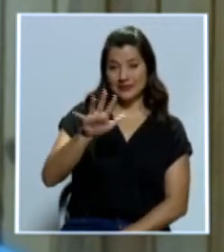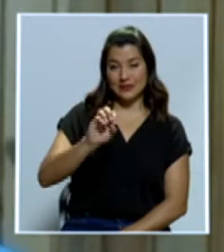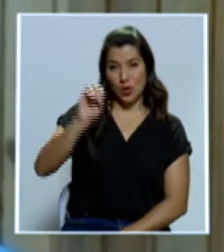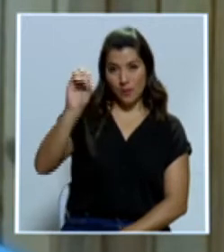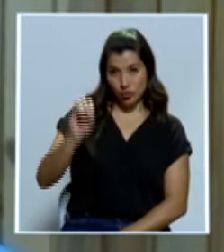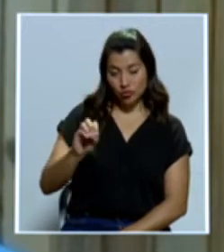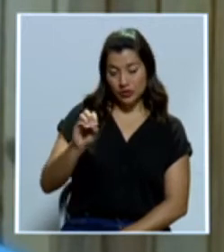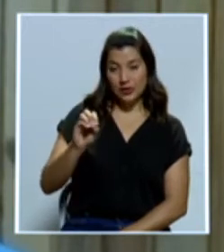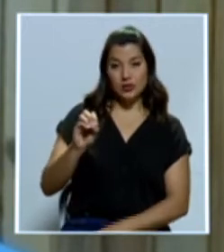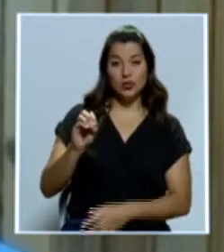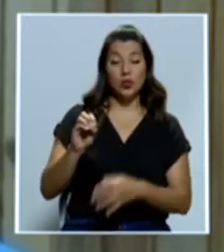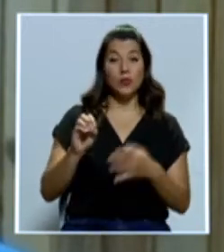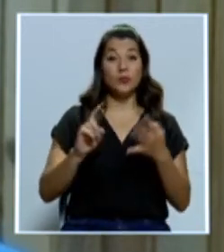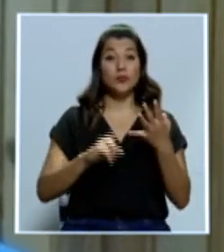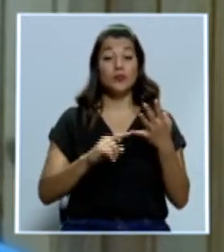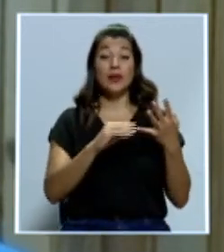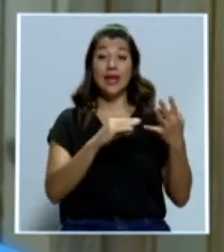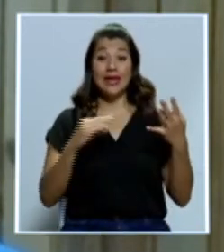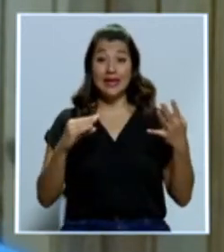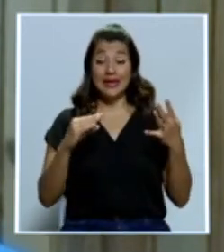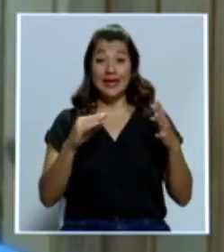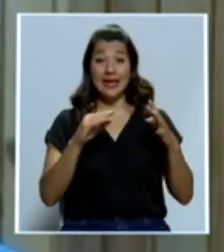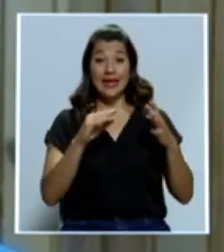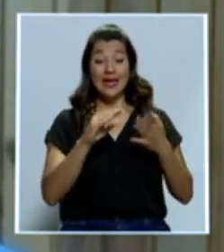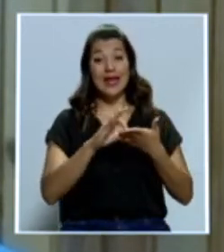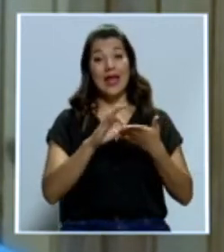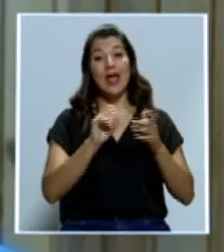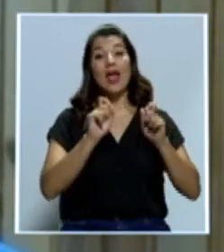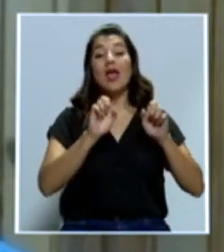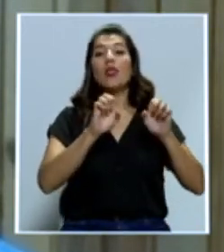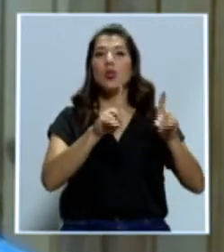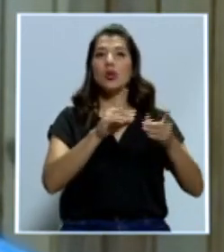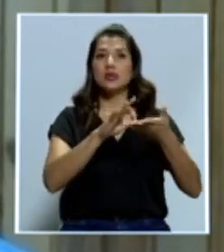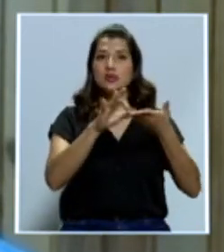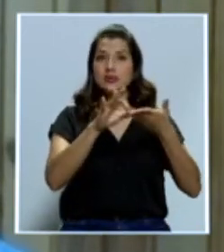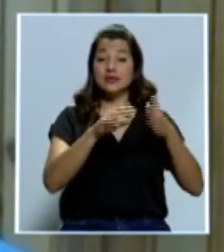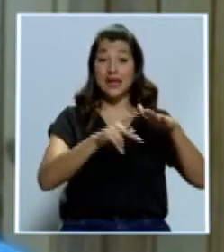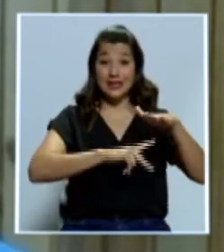8,35% en sus precios y la educación preescolar